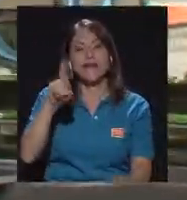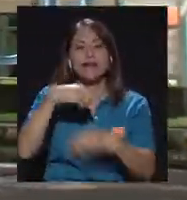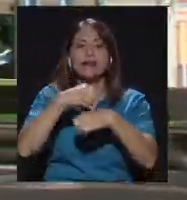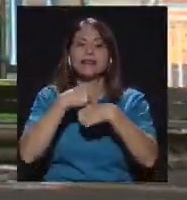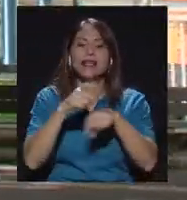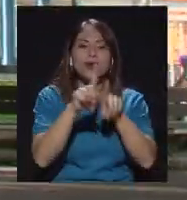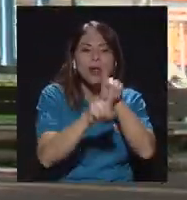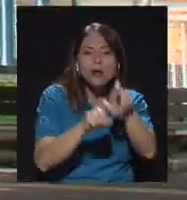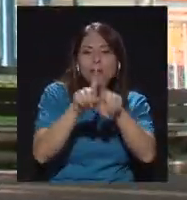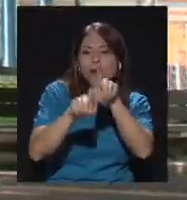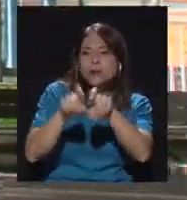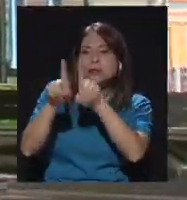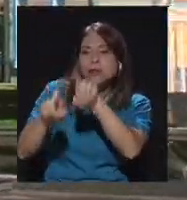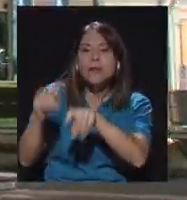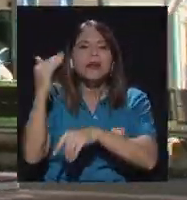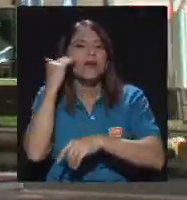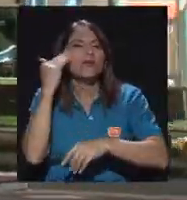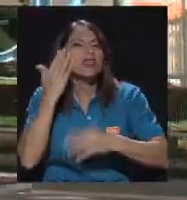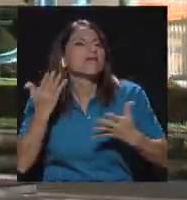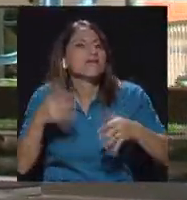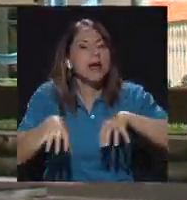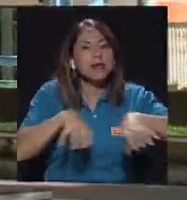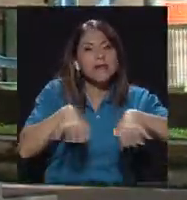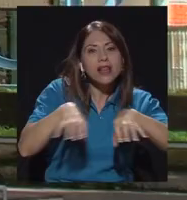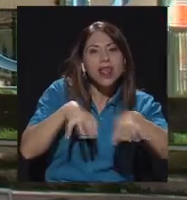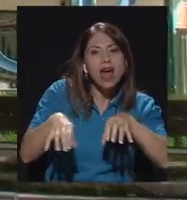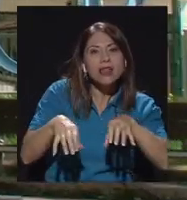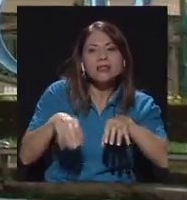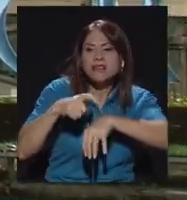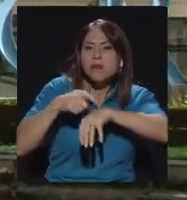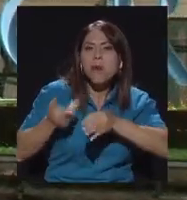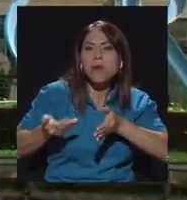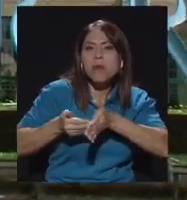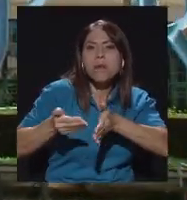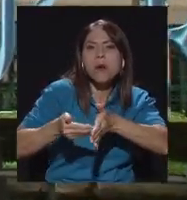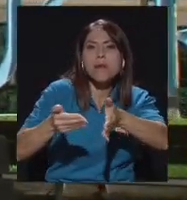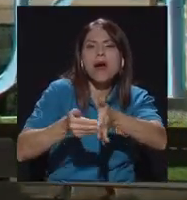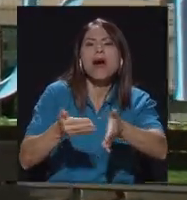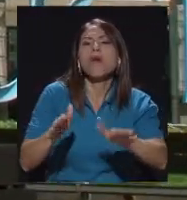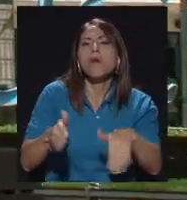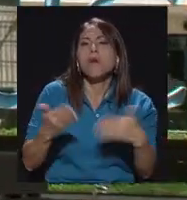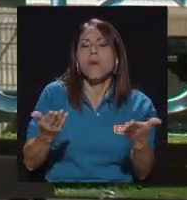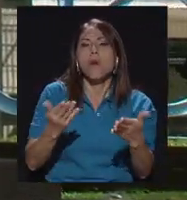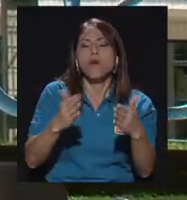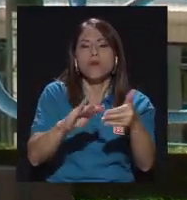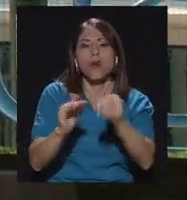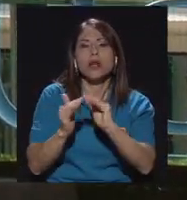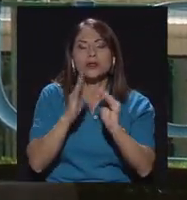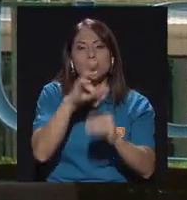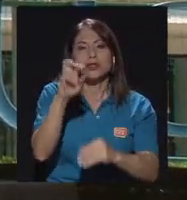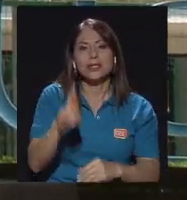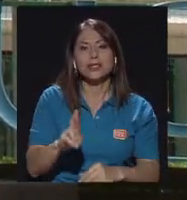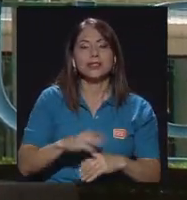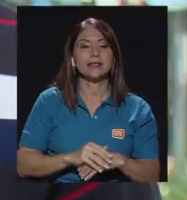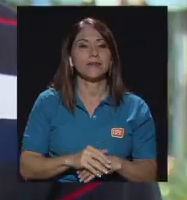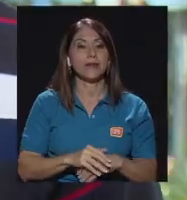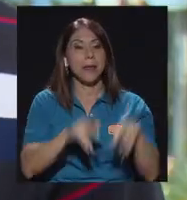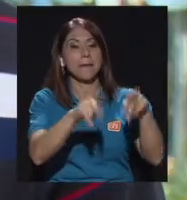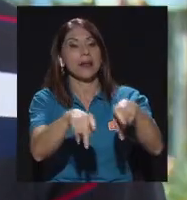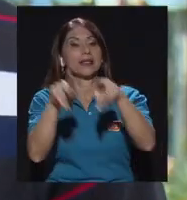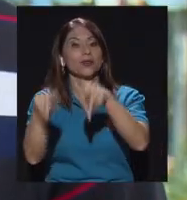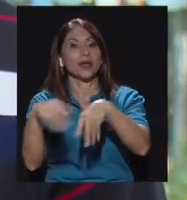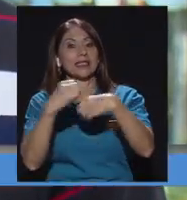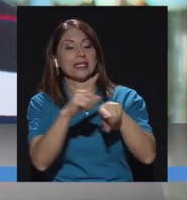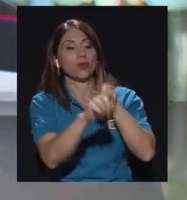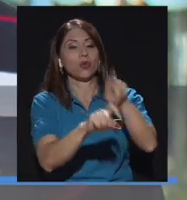una encuesta para conocer las actividades y regularidad de su uso en la población costarricense. La población de la encuesta fueron